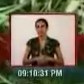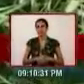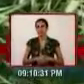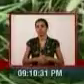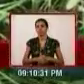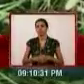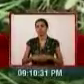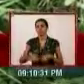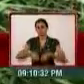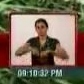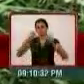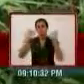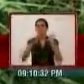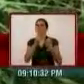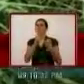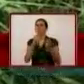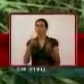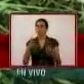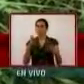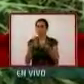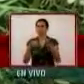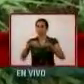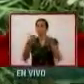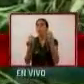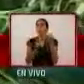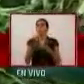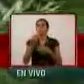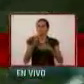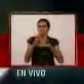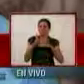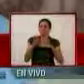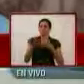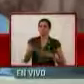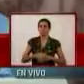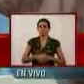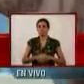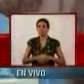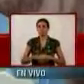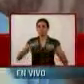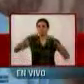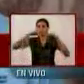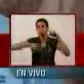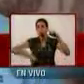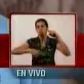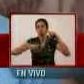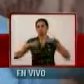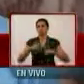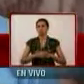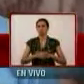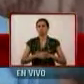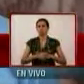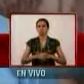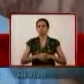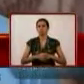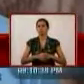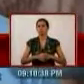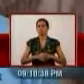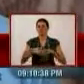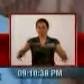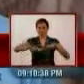romper, reventar este conductor. El conductor cayó, ¿no?, al piso. Es una